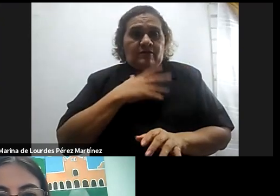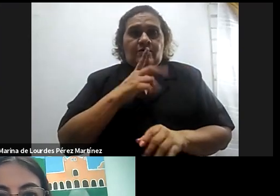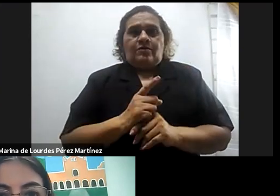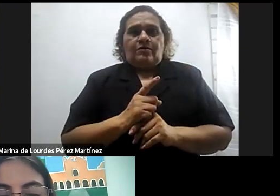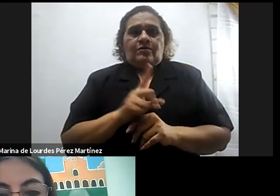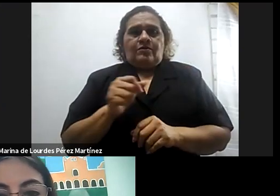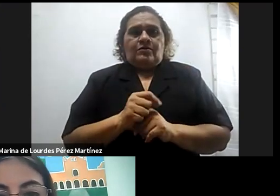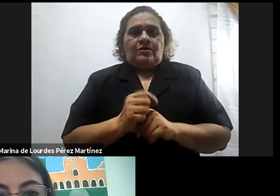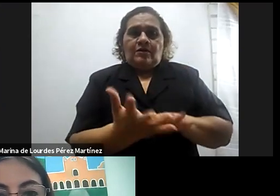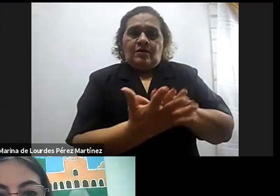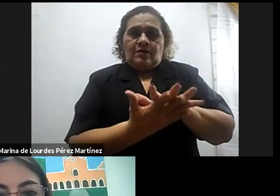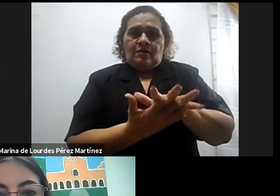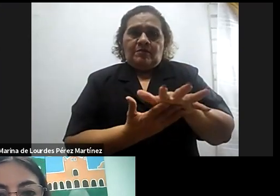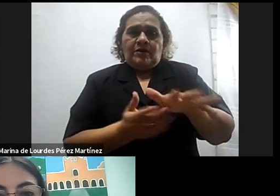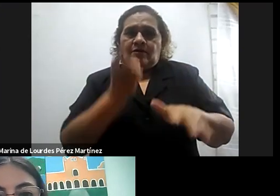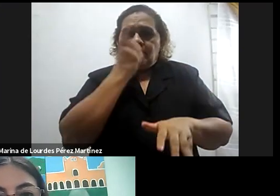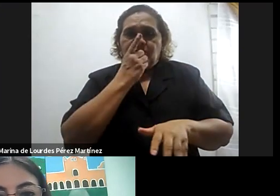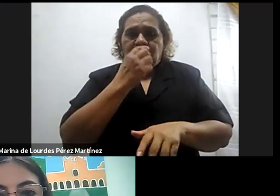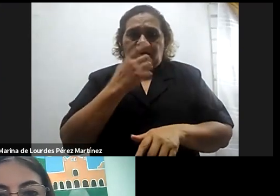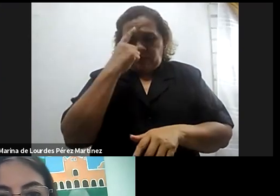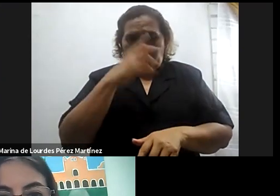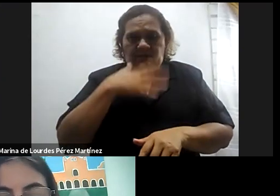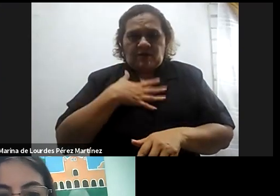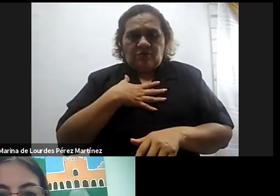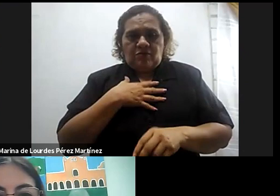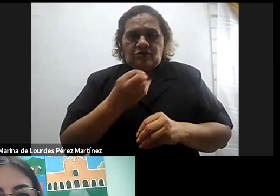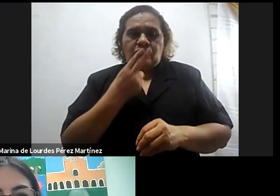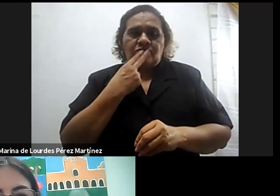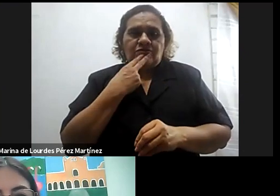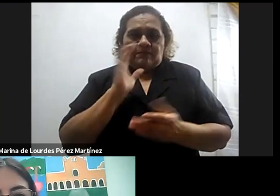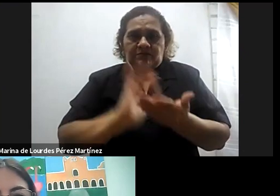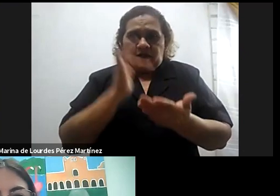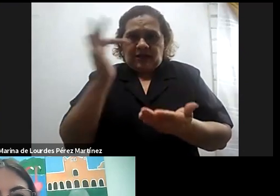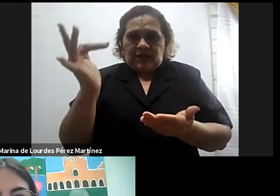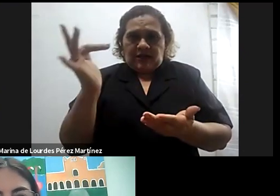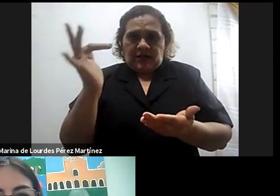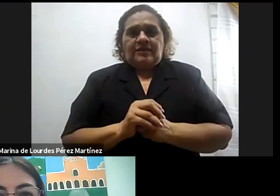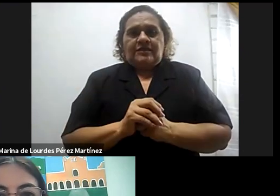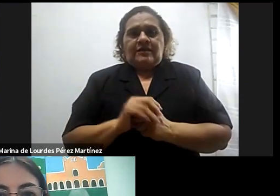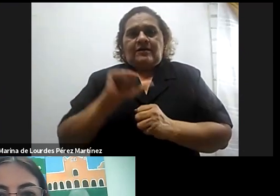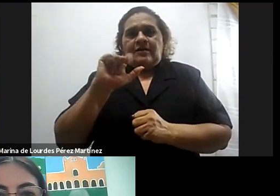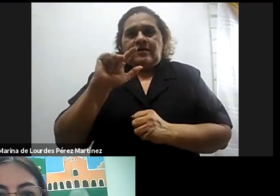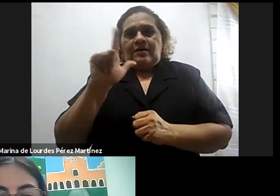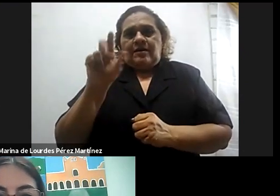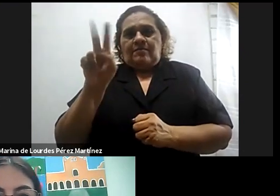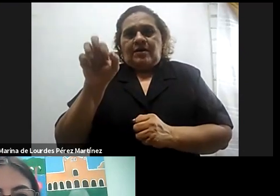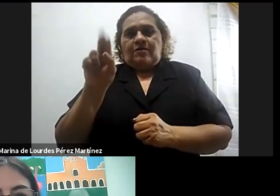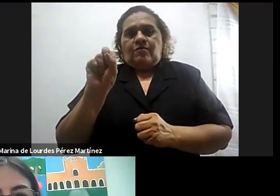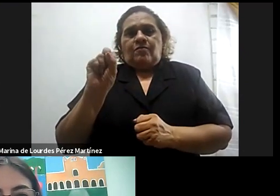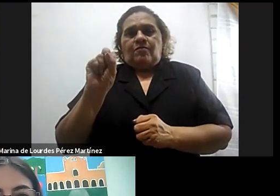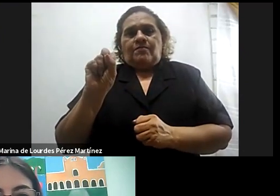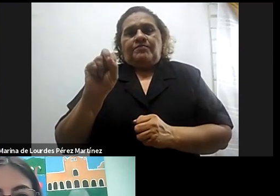respecto del pie diabético. Para mí ha sido de mucha utilidad. Gracias. Álvaro Blas. Gracias. Álvaro, muchísimas gracias.